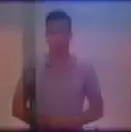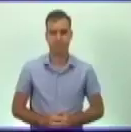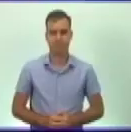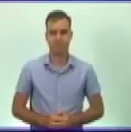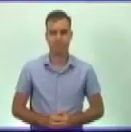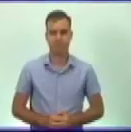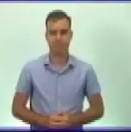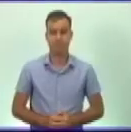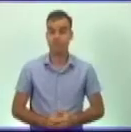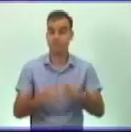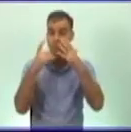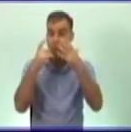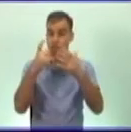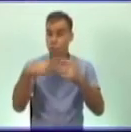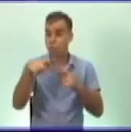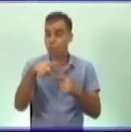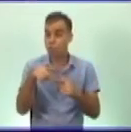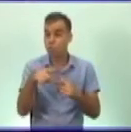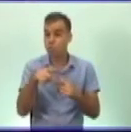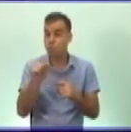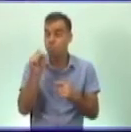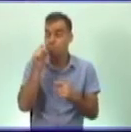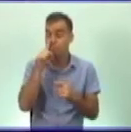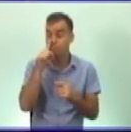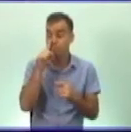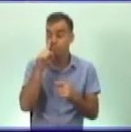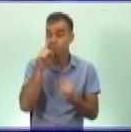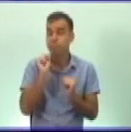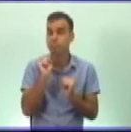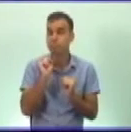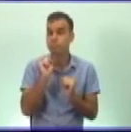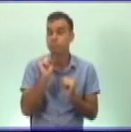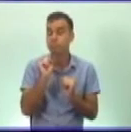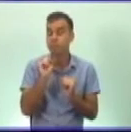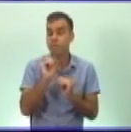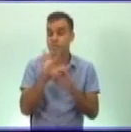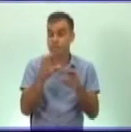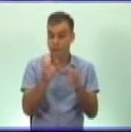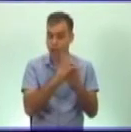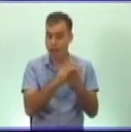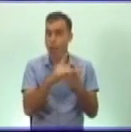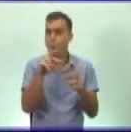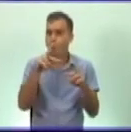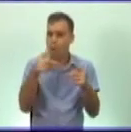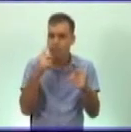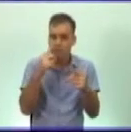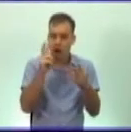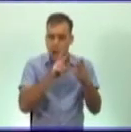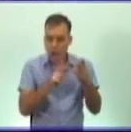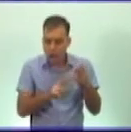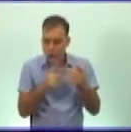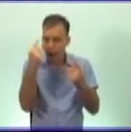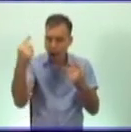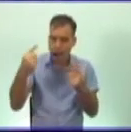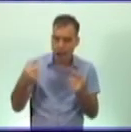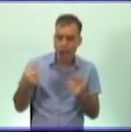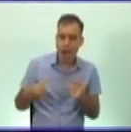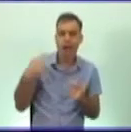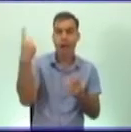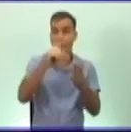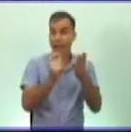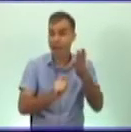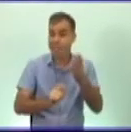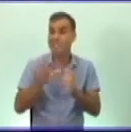Fíjense, es importante que después ustedes vuelvan a revisar los ejercicios que hemos realizado. Fueron 5